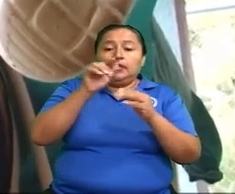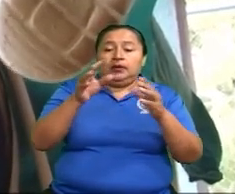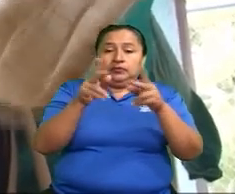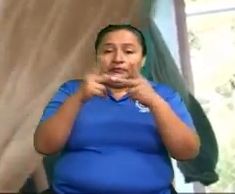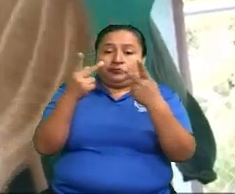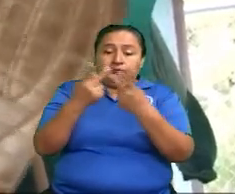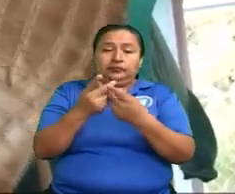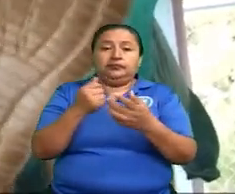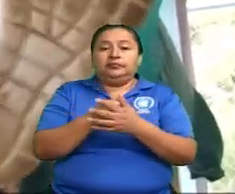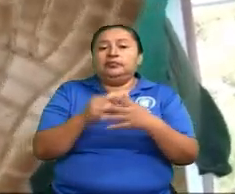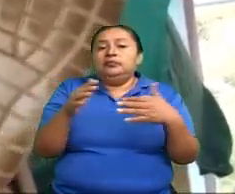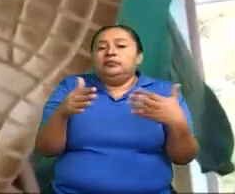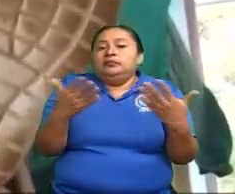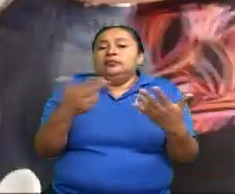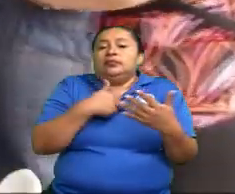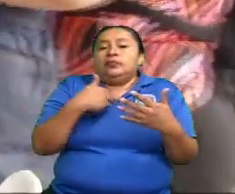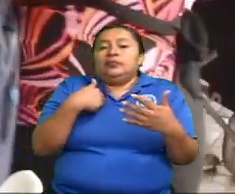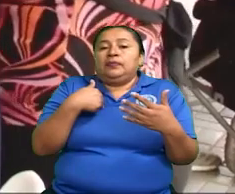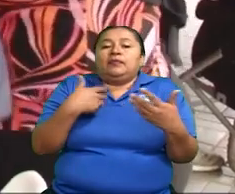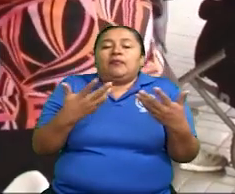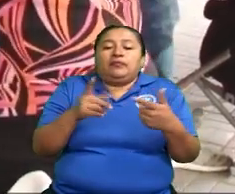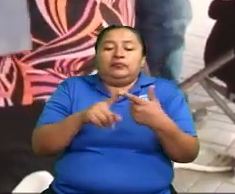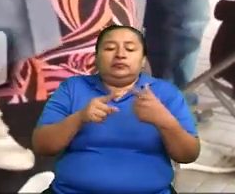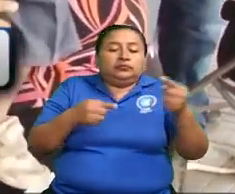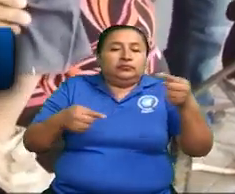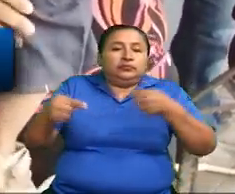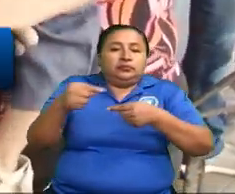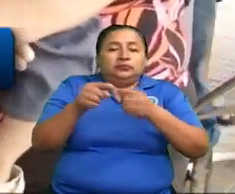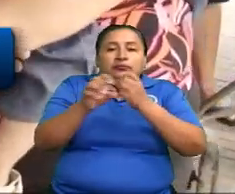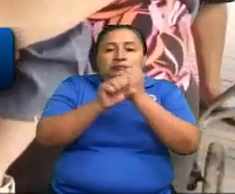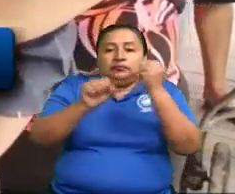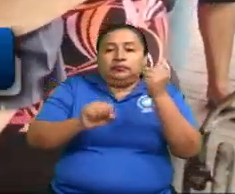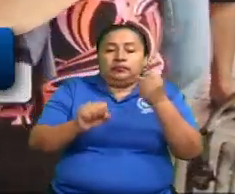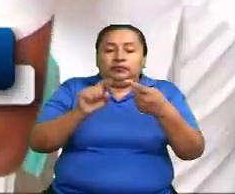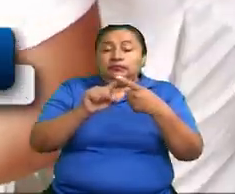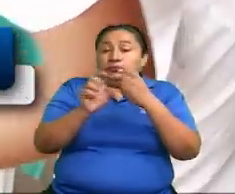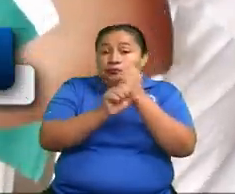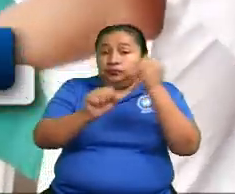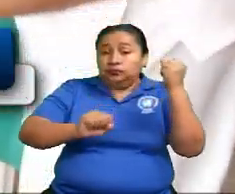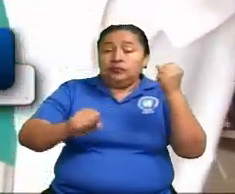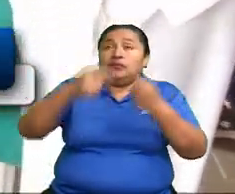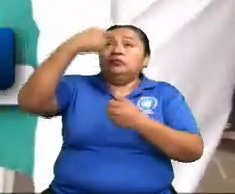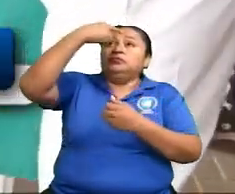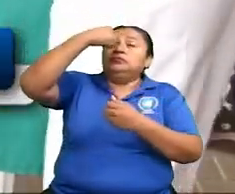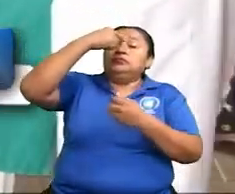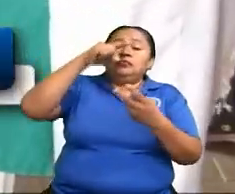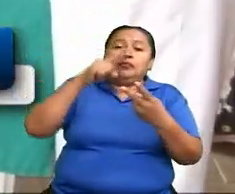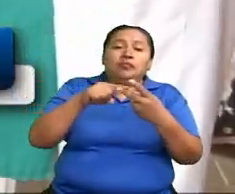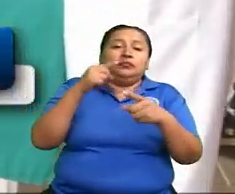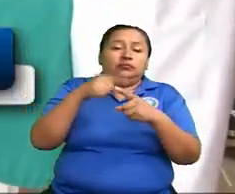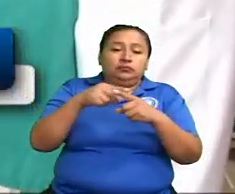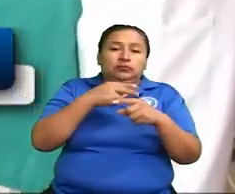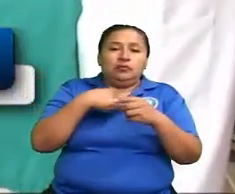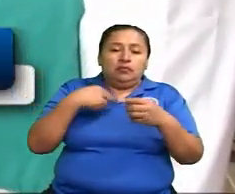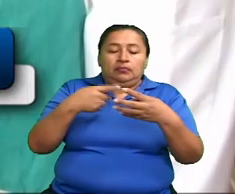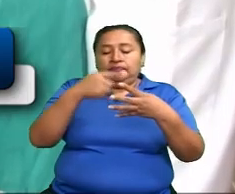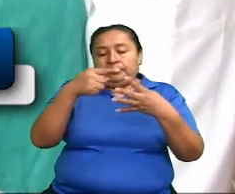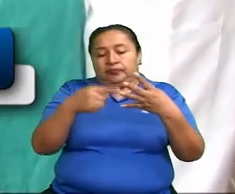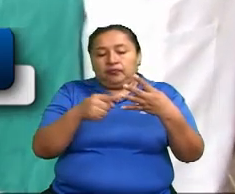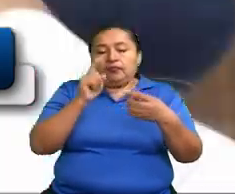comunidad. Entonces, tenemos la estrategia en la jornada, que tenemos jornadas de vacunación, la cual se divide en esas